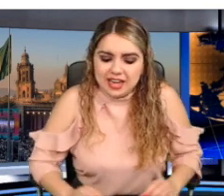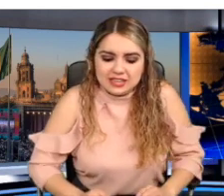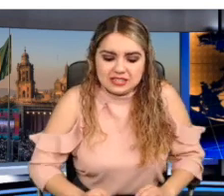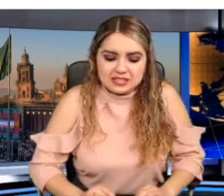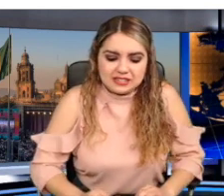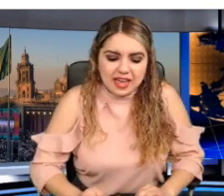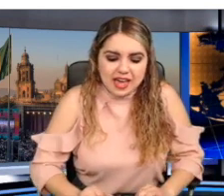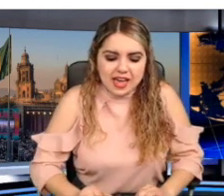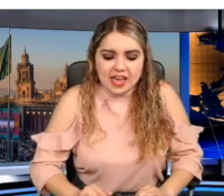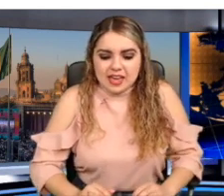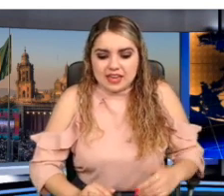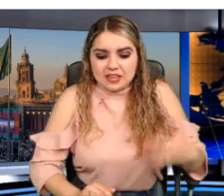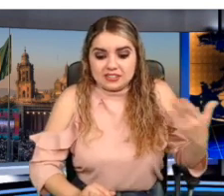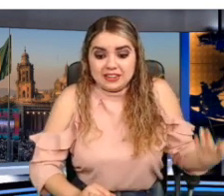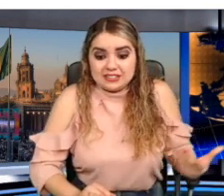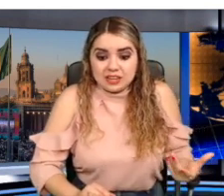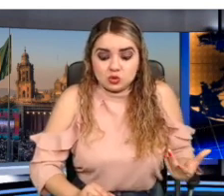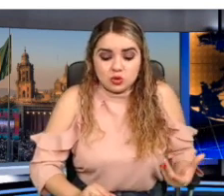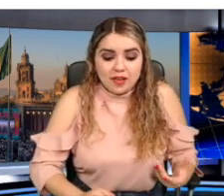nada.